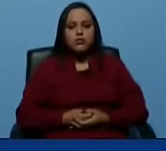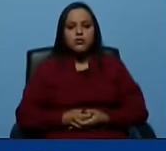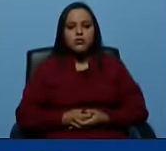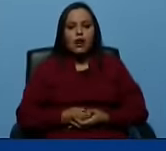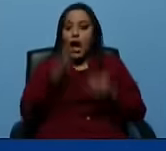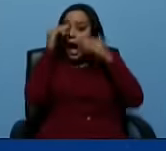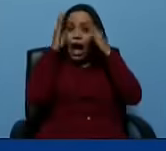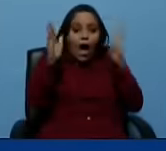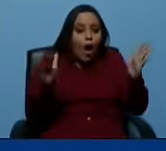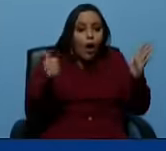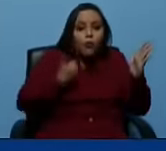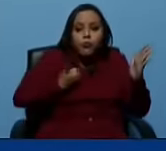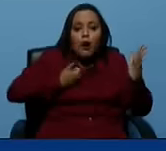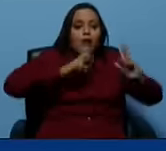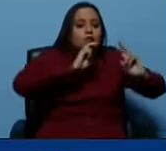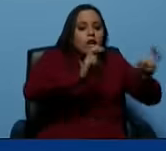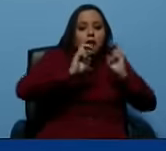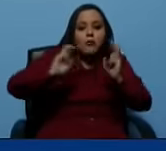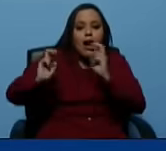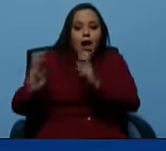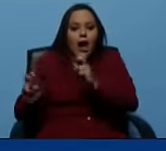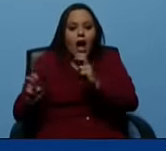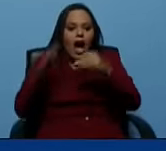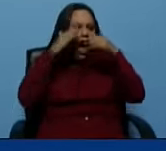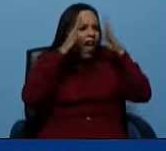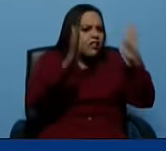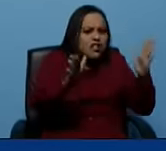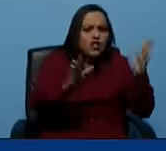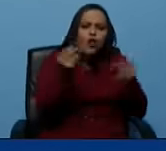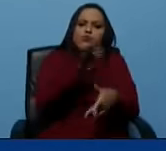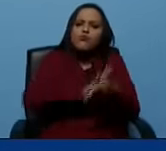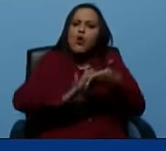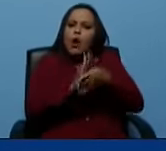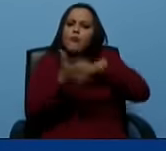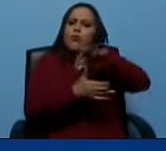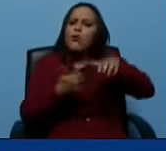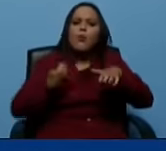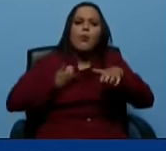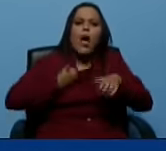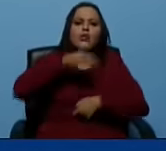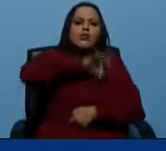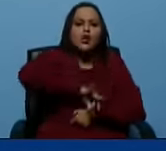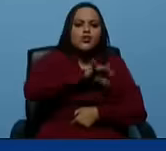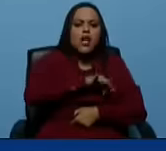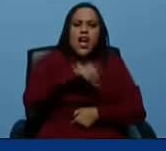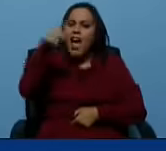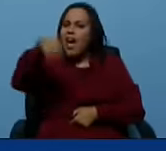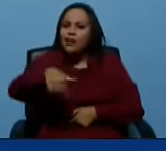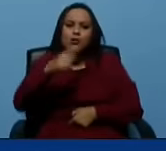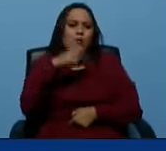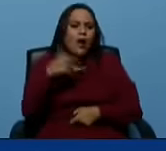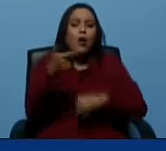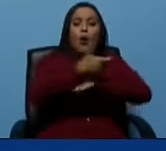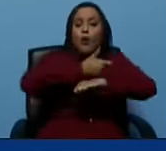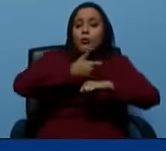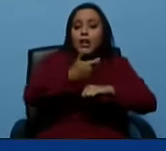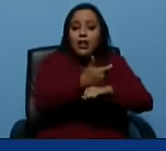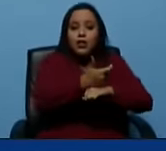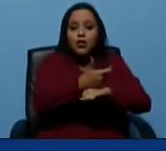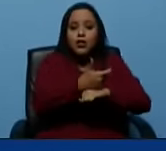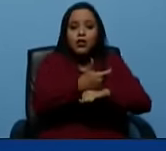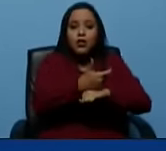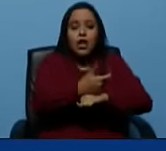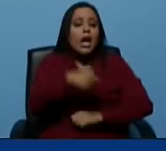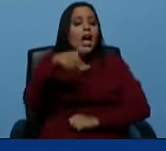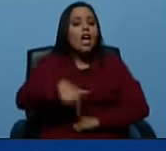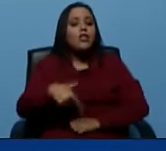atendiendo los temas que nos competen atender como sociedad. Esto no se trata de un gobierno, se